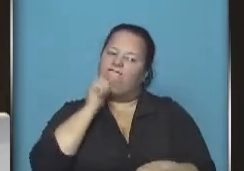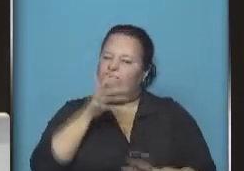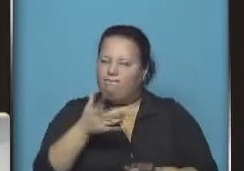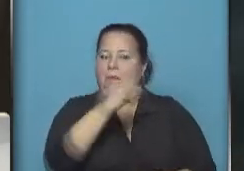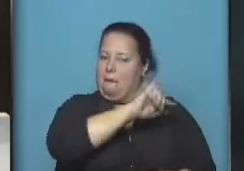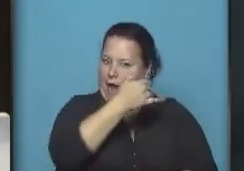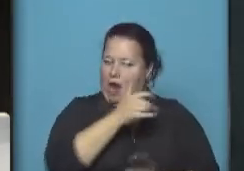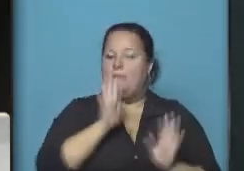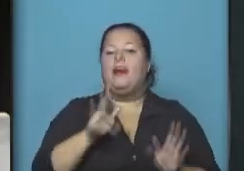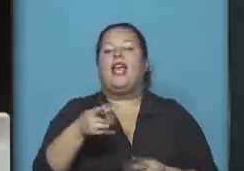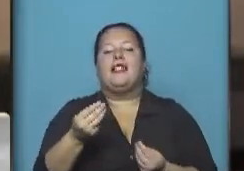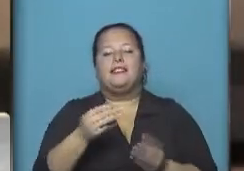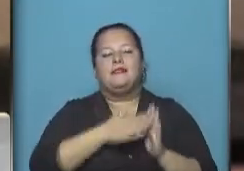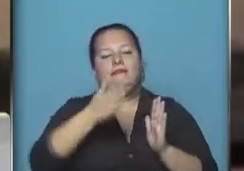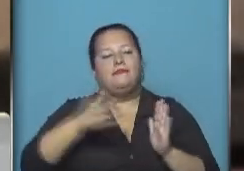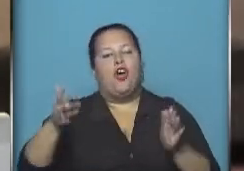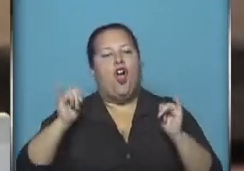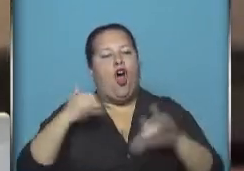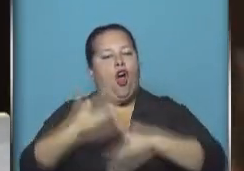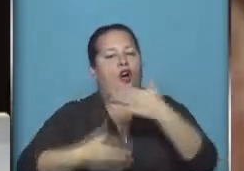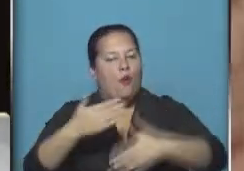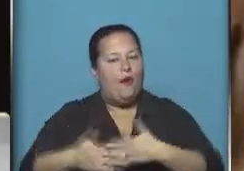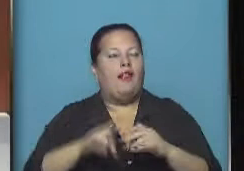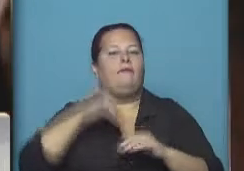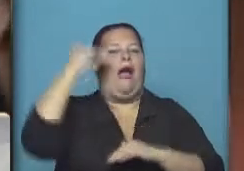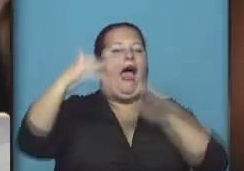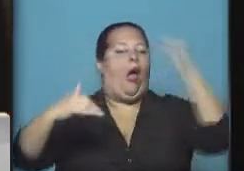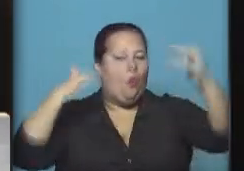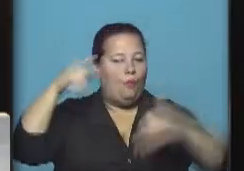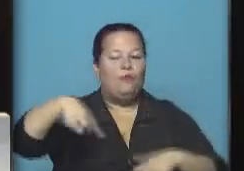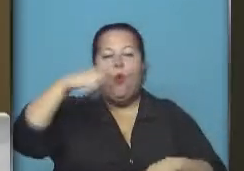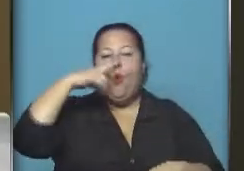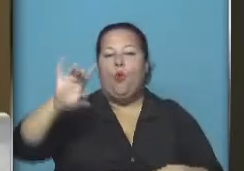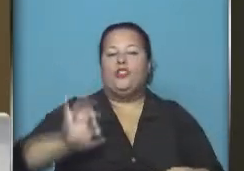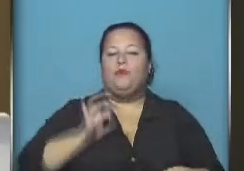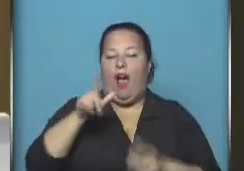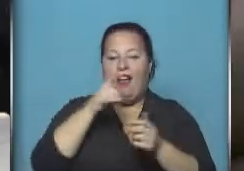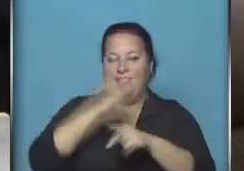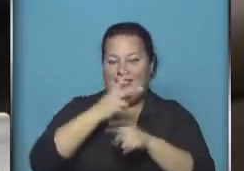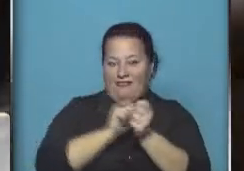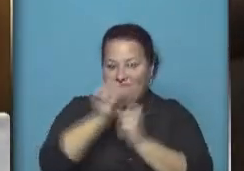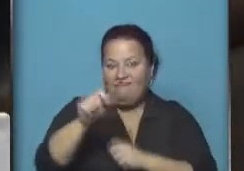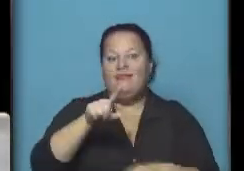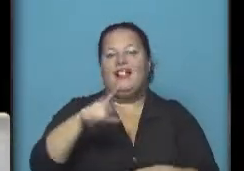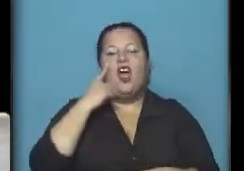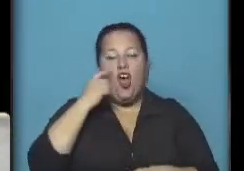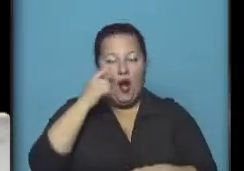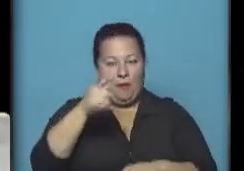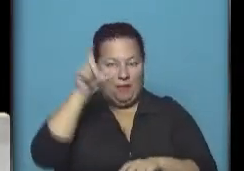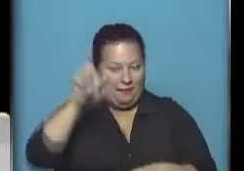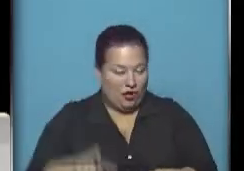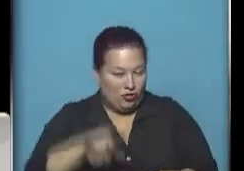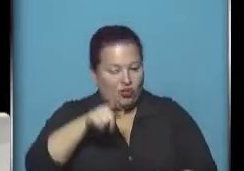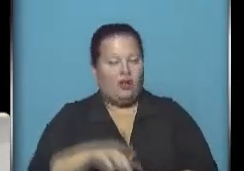efectiva. Y lo que marca es el paso de la adolescencia a la adultez. Ellos están en el último año del colegio secundario. El protagonista es Quentin, ahí lo tenés en